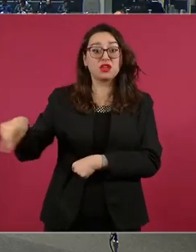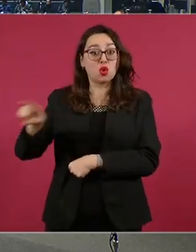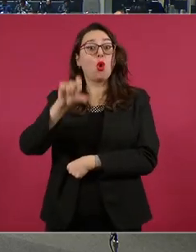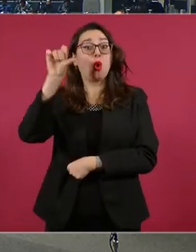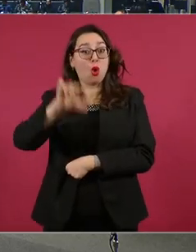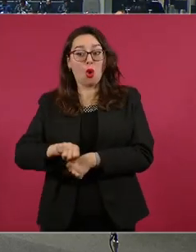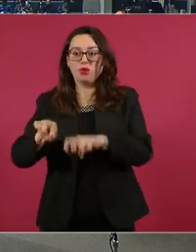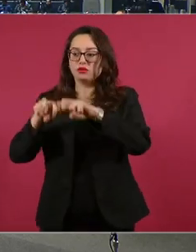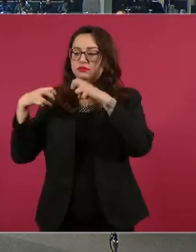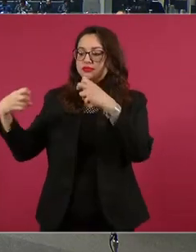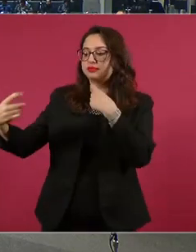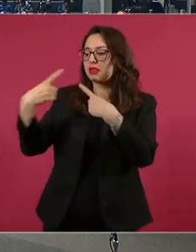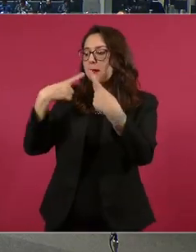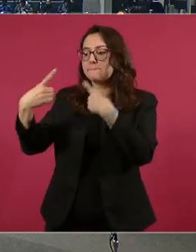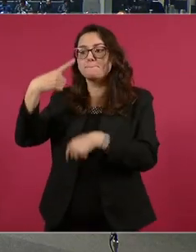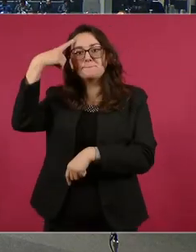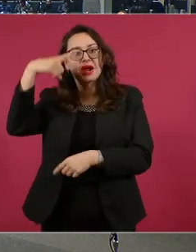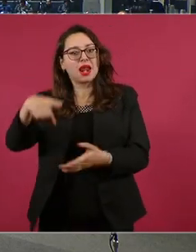franca